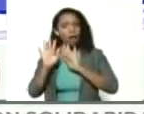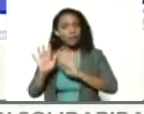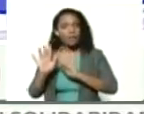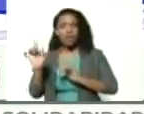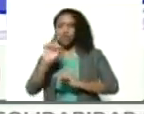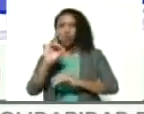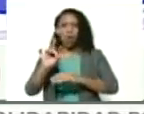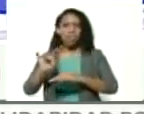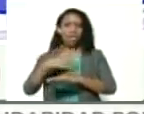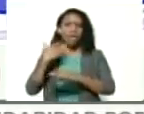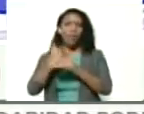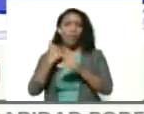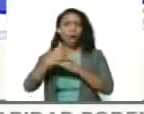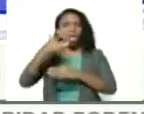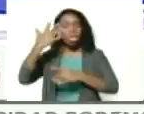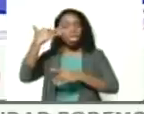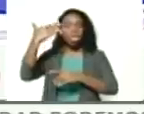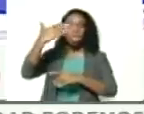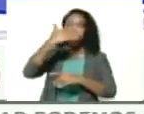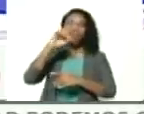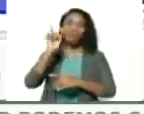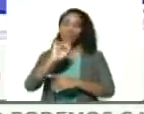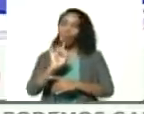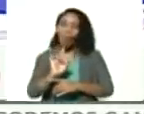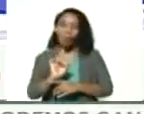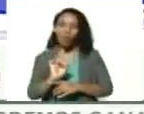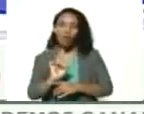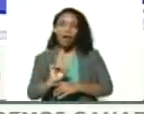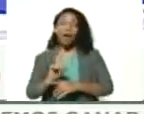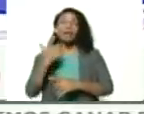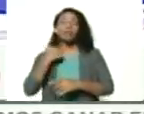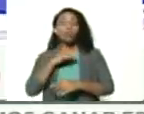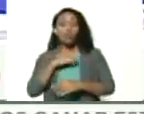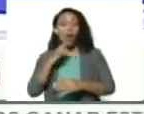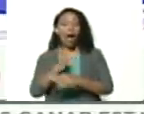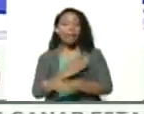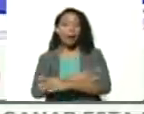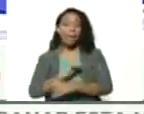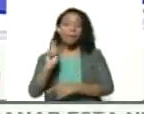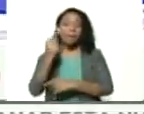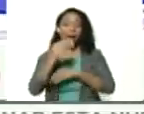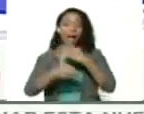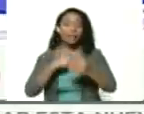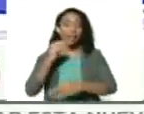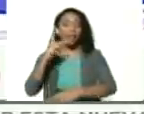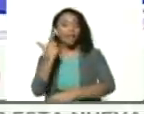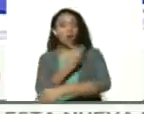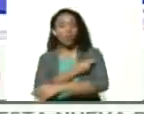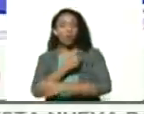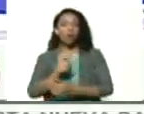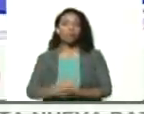dejen engañar. No se llamen engaños. Estamos ante la primera generación de vacunas.